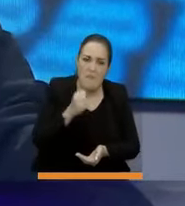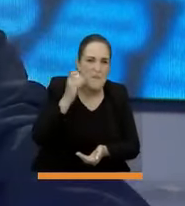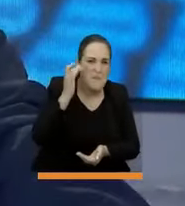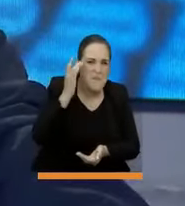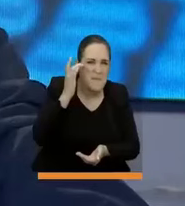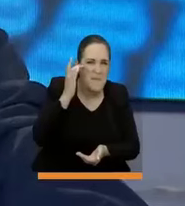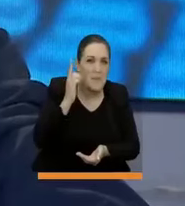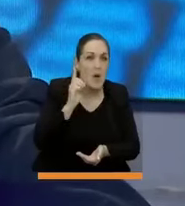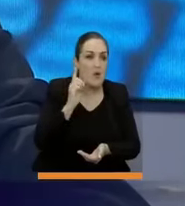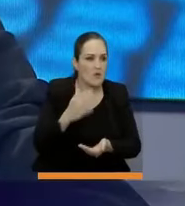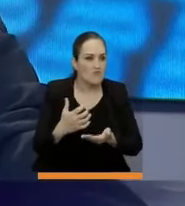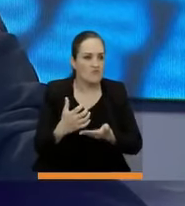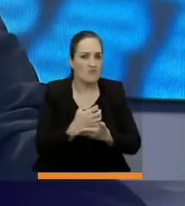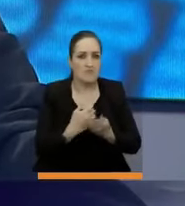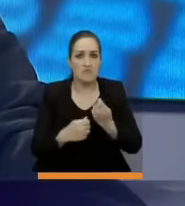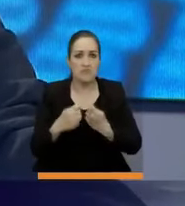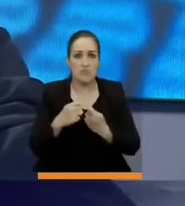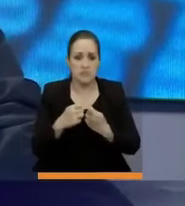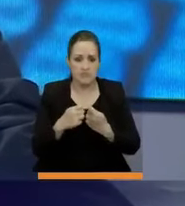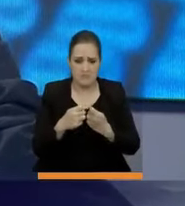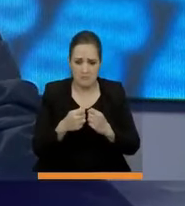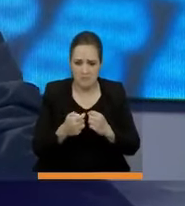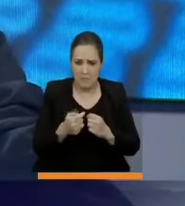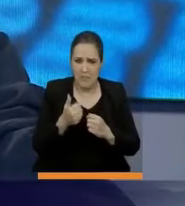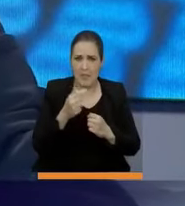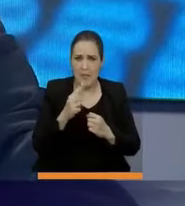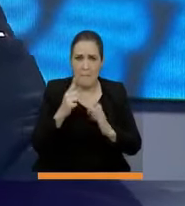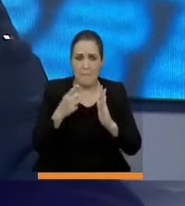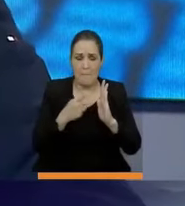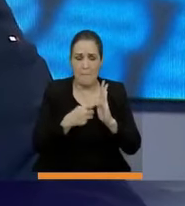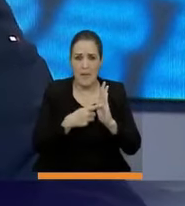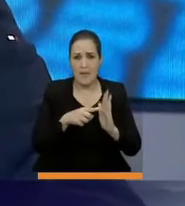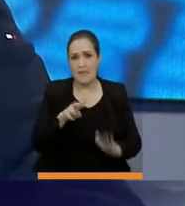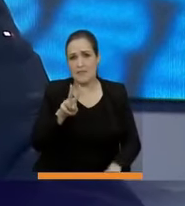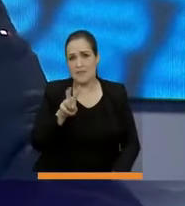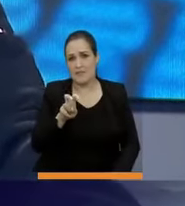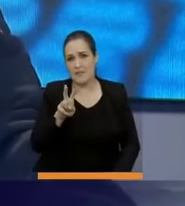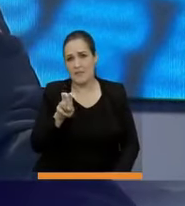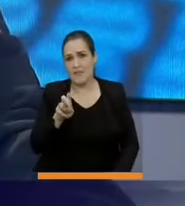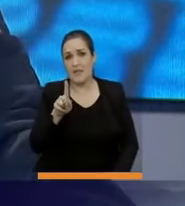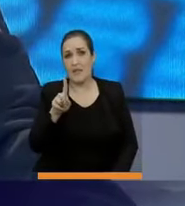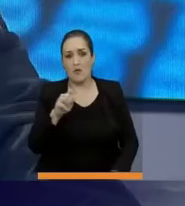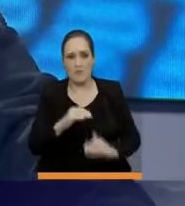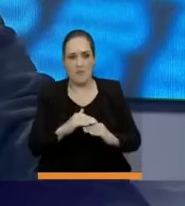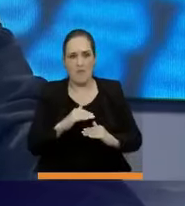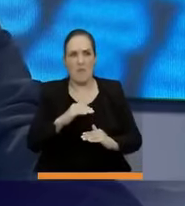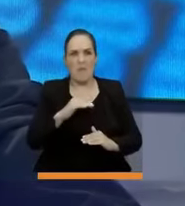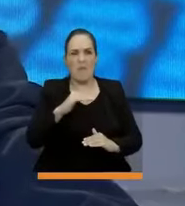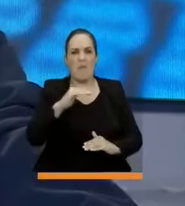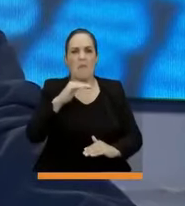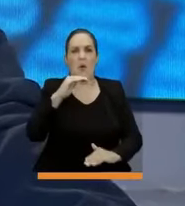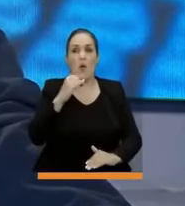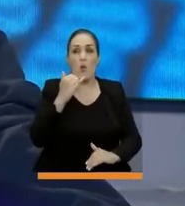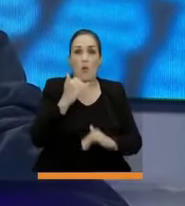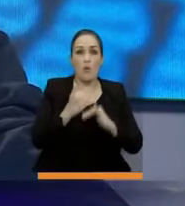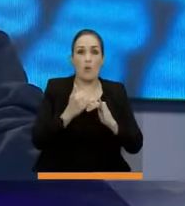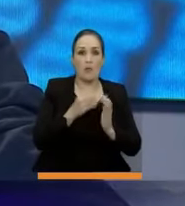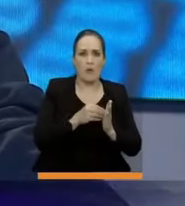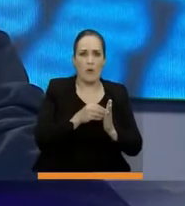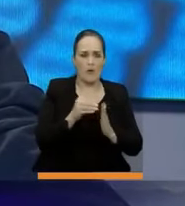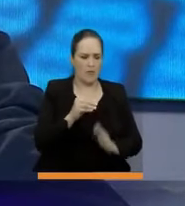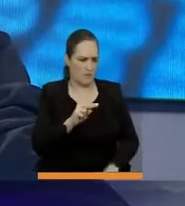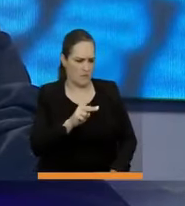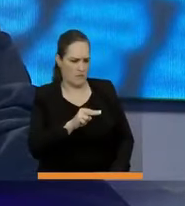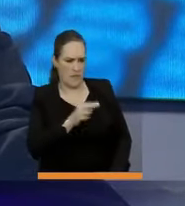que creció en menos de 10 años 1.771 veces a través de la última compra, que es la que generó la